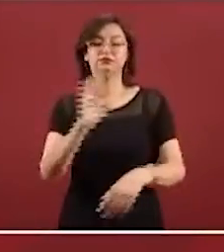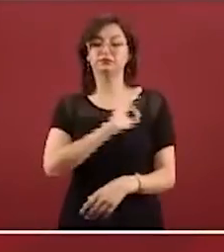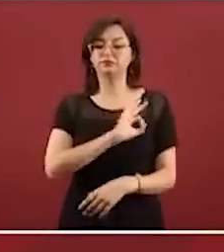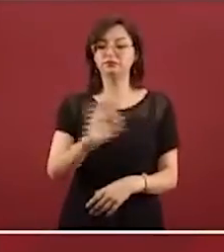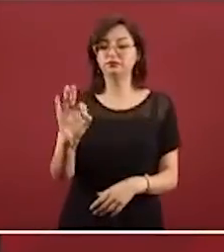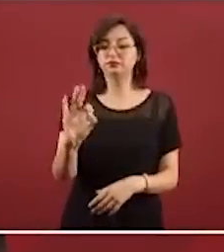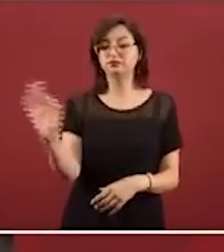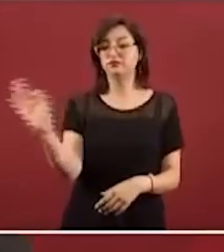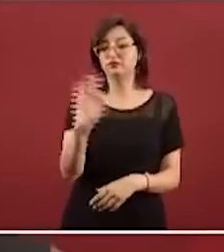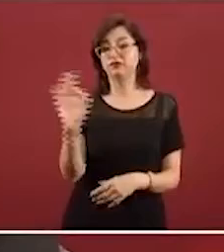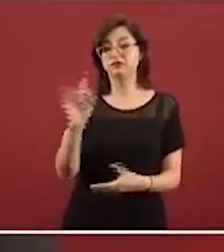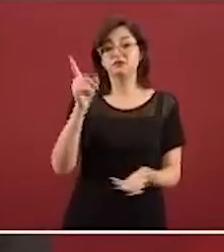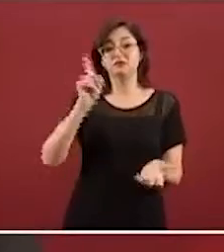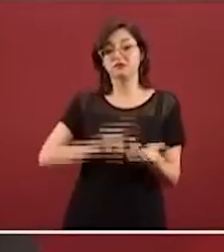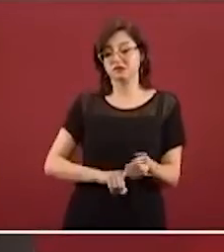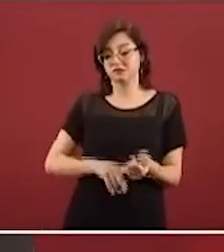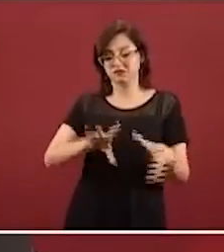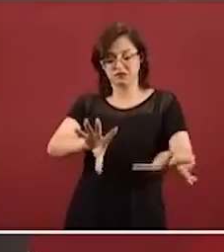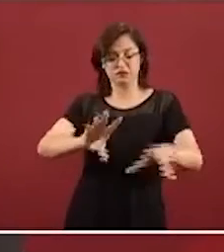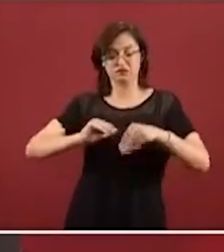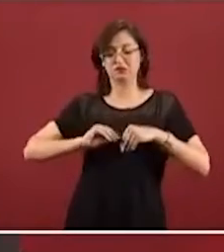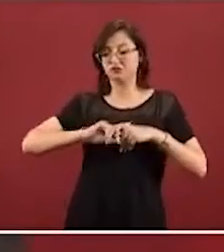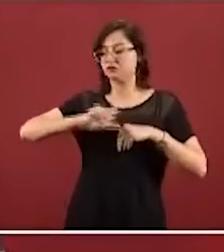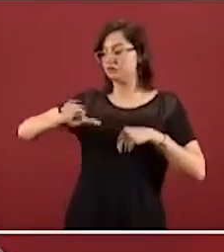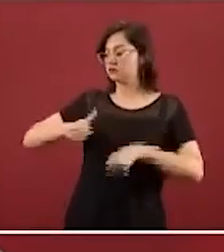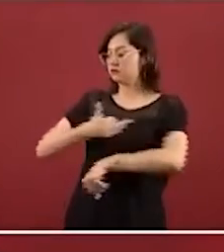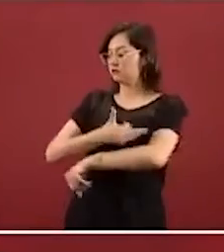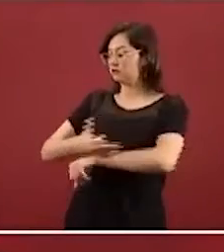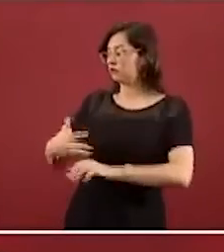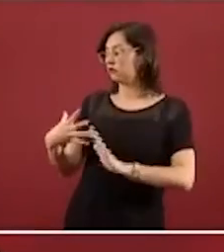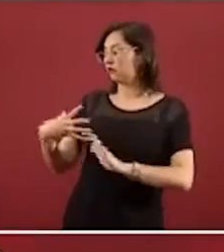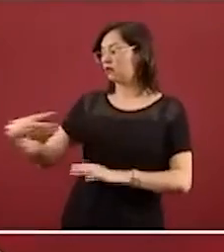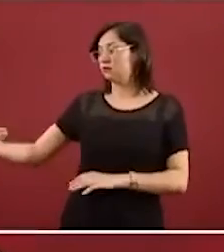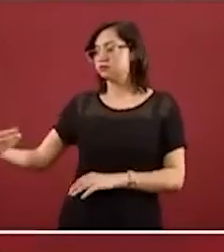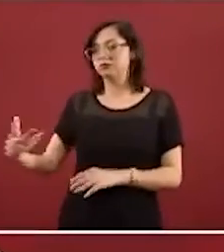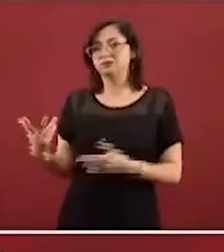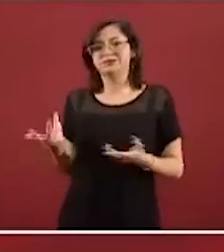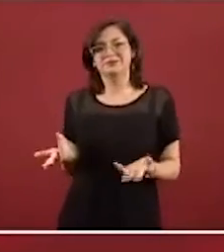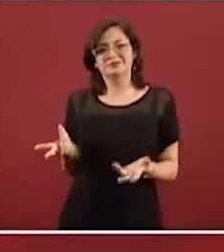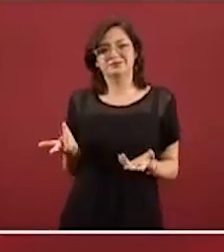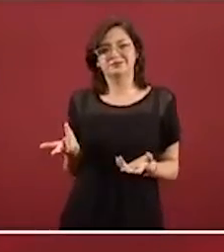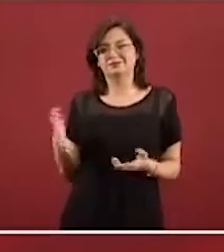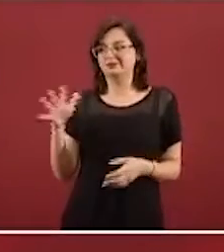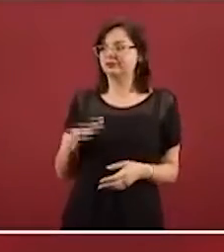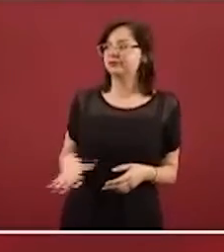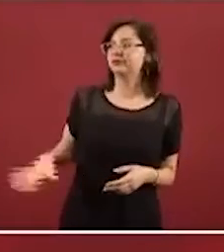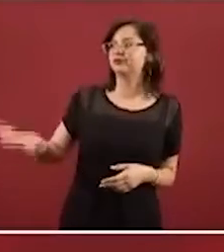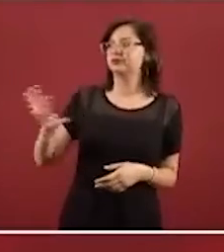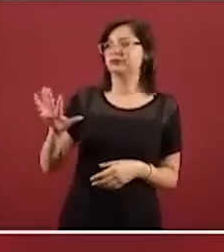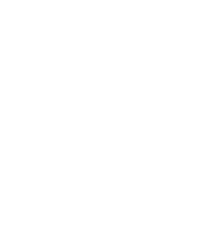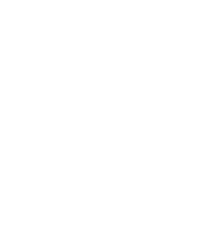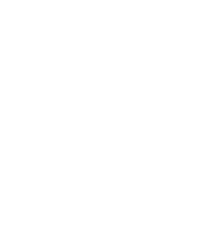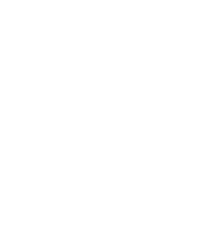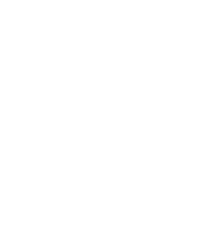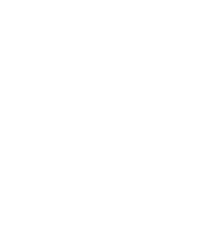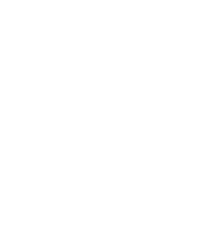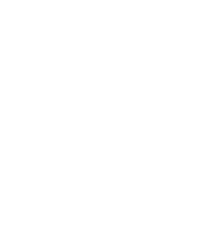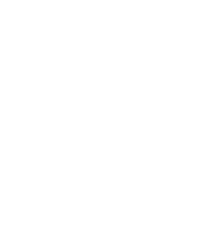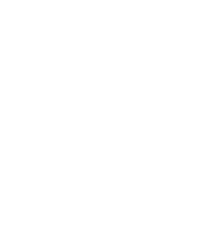sin saberlo, contagiar a tu propia familia. Entonces, es la protección de las familias y de la integridad de las personas.